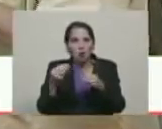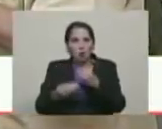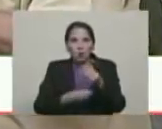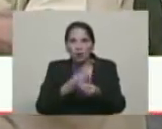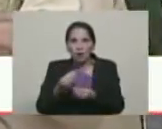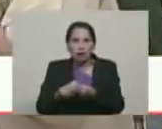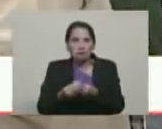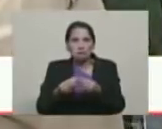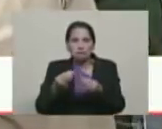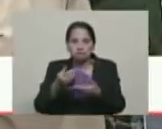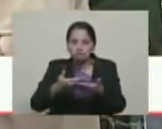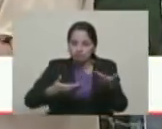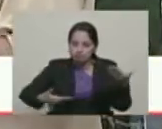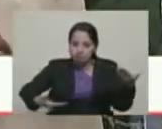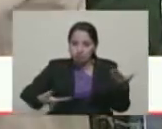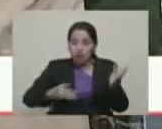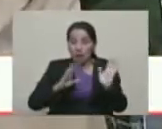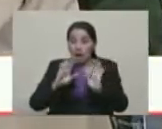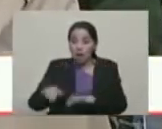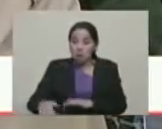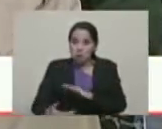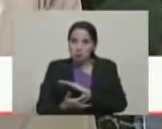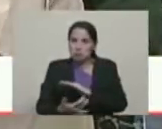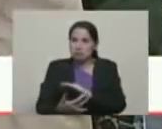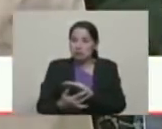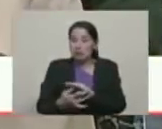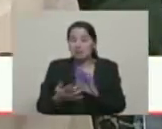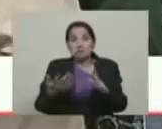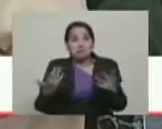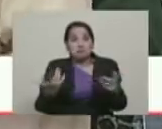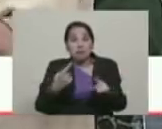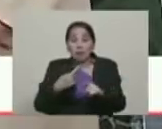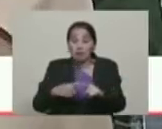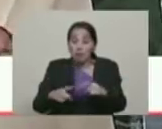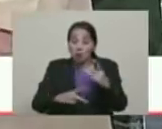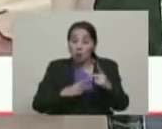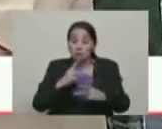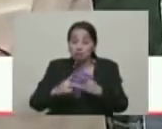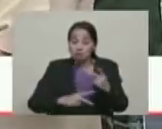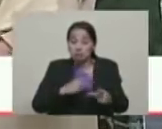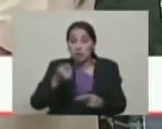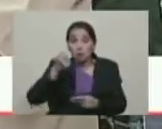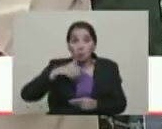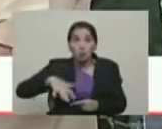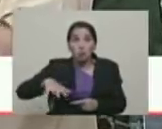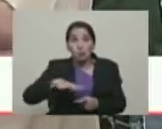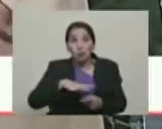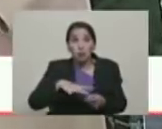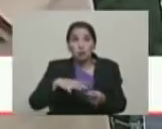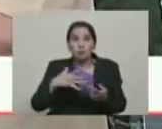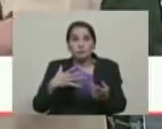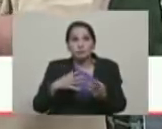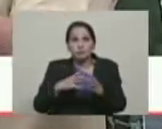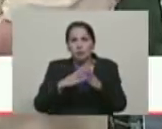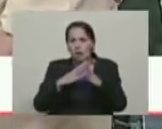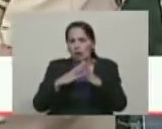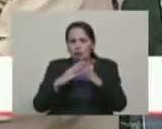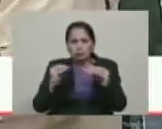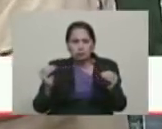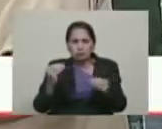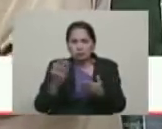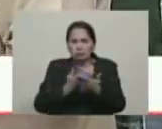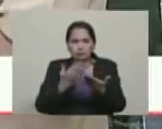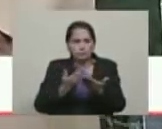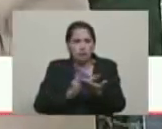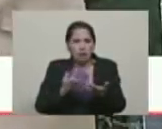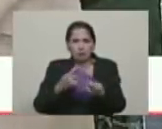agrícola, nunca han tenido asistencia técnica, pero el pueblo los produce y tienen sus semillas. El quinchoncho, el frijol, el topocho, el plátano, las